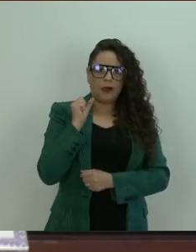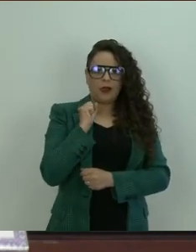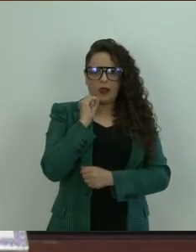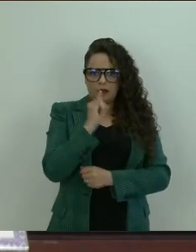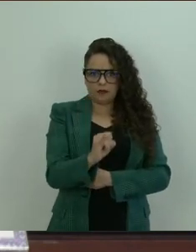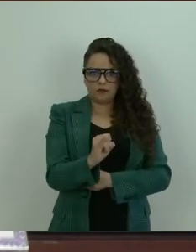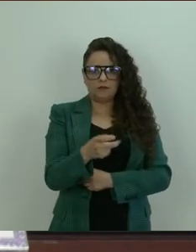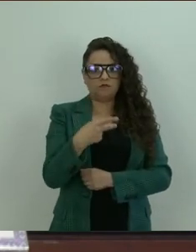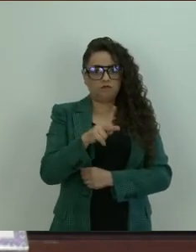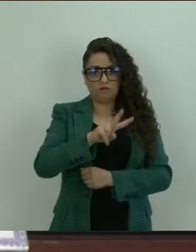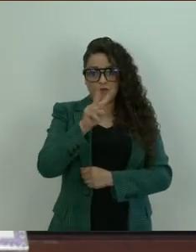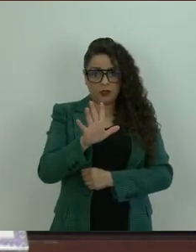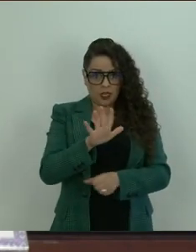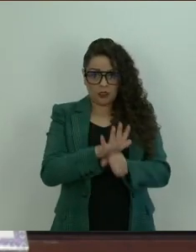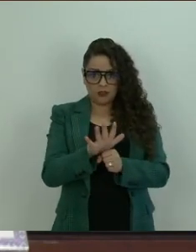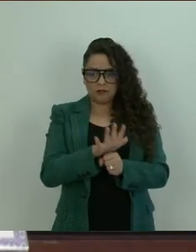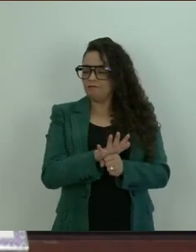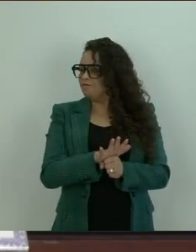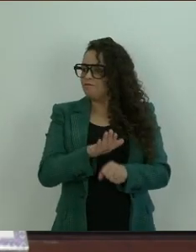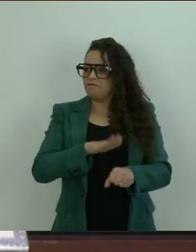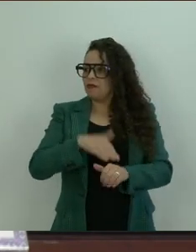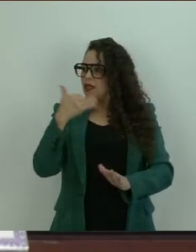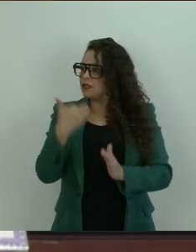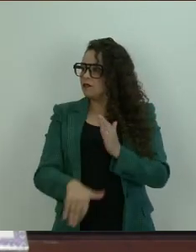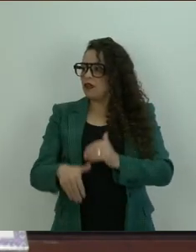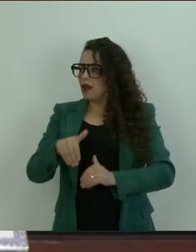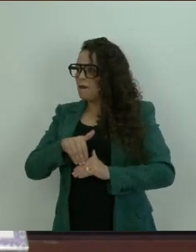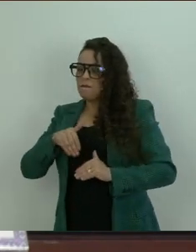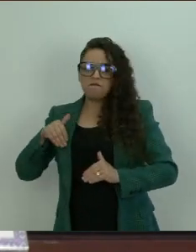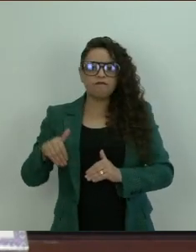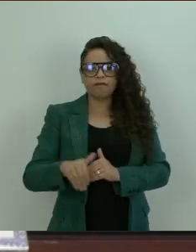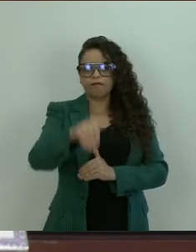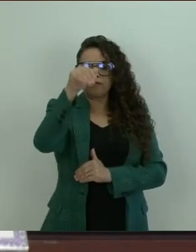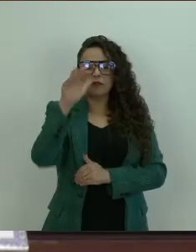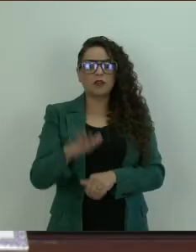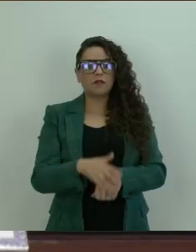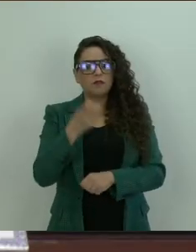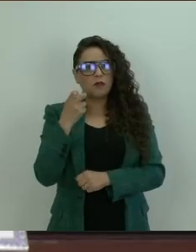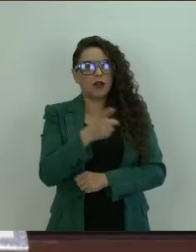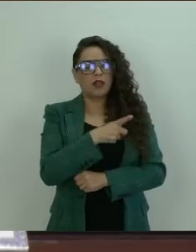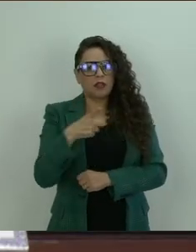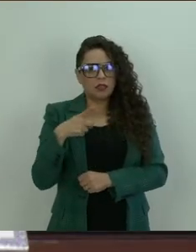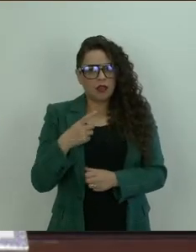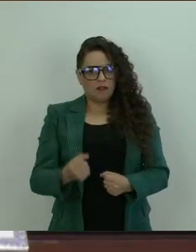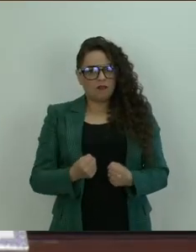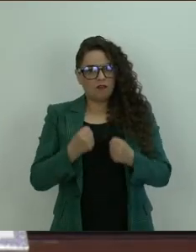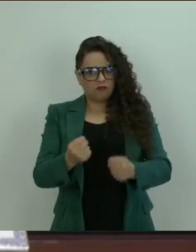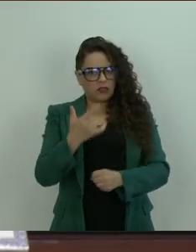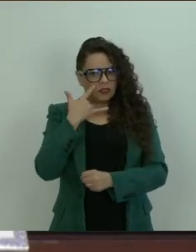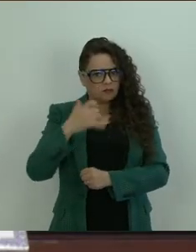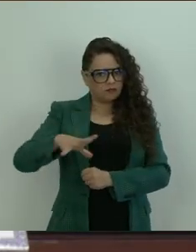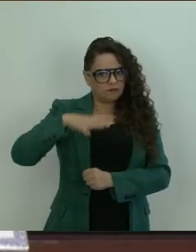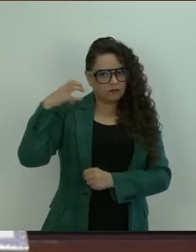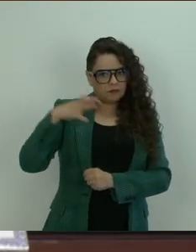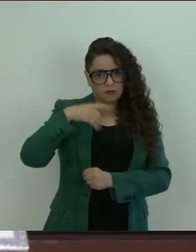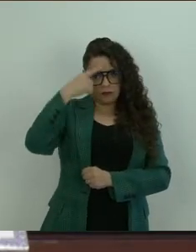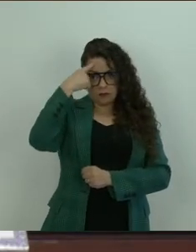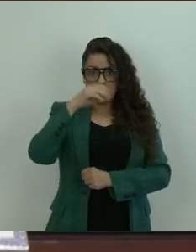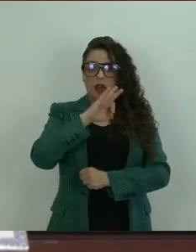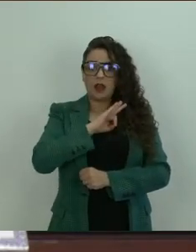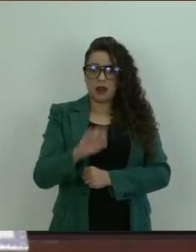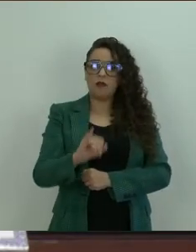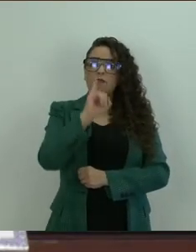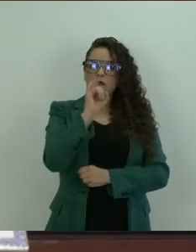queda mucho por hacer, pero este tribunal seguirá dando los pasos firmes para garantizar la participación